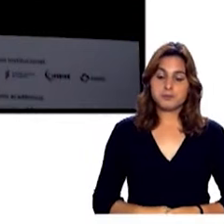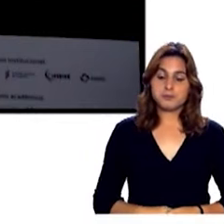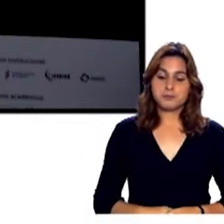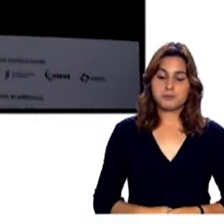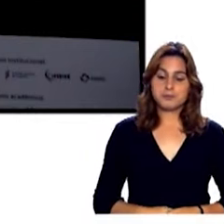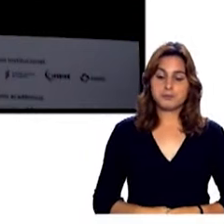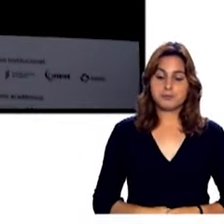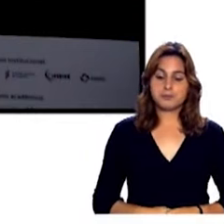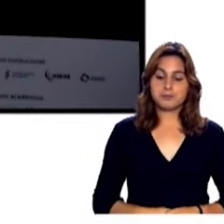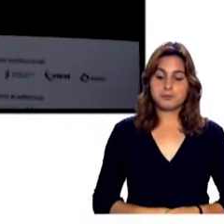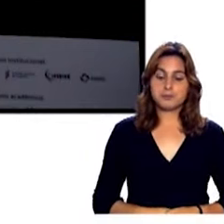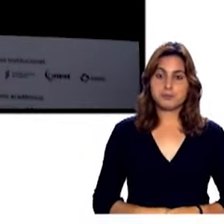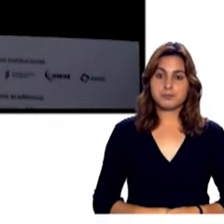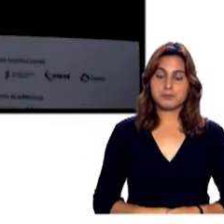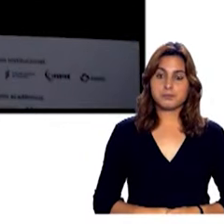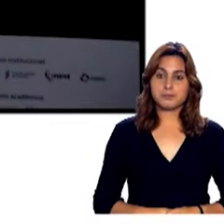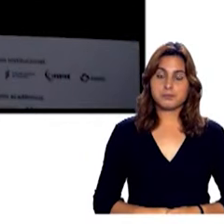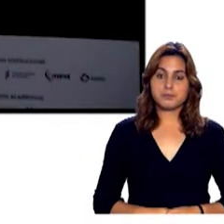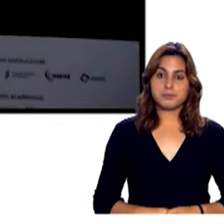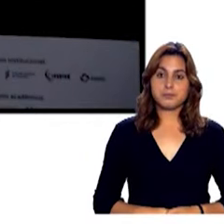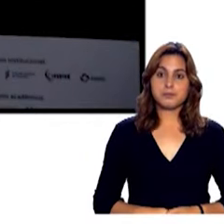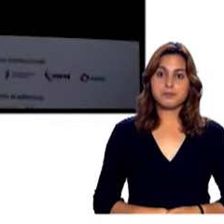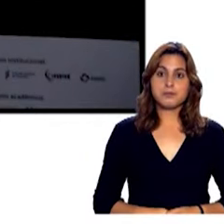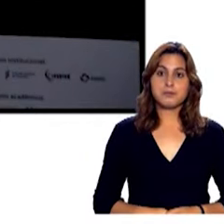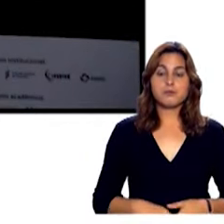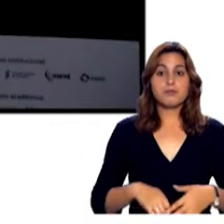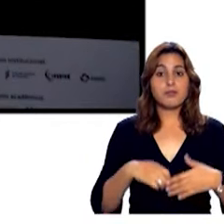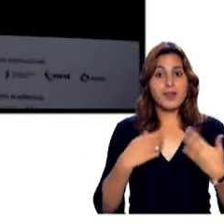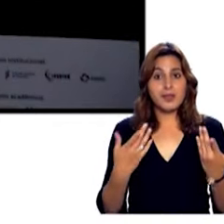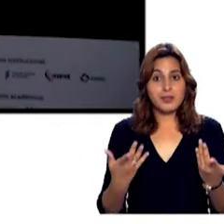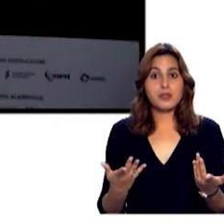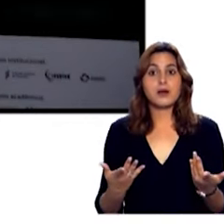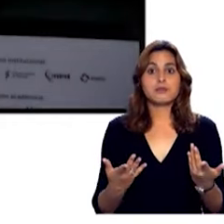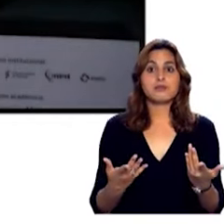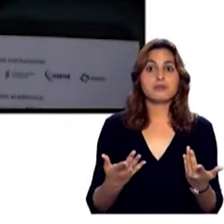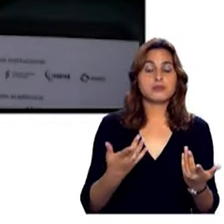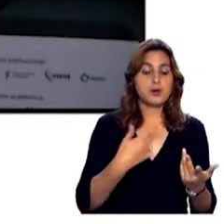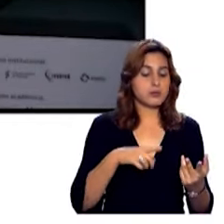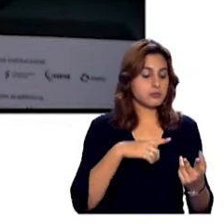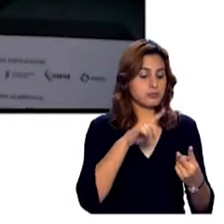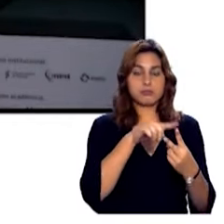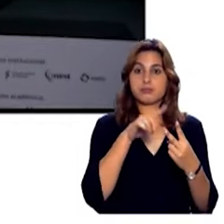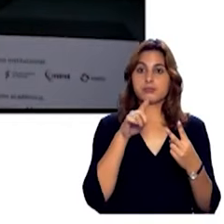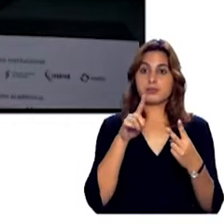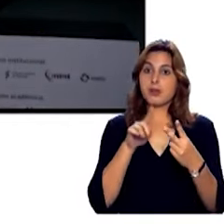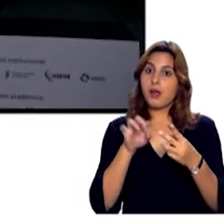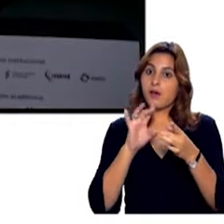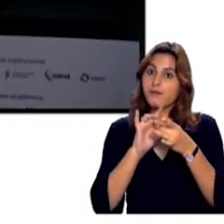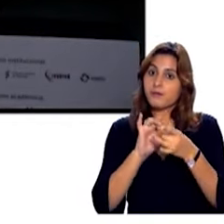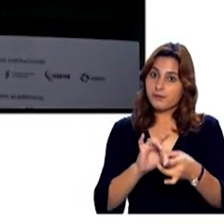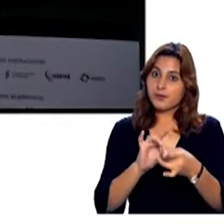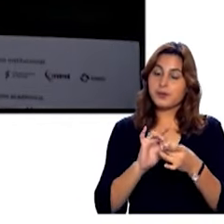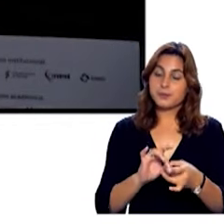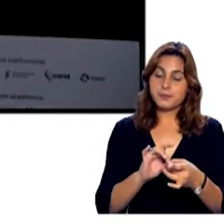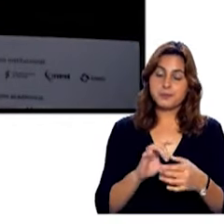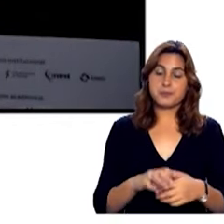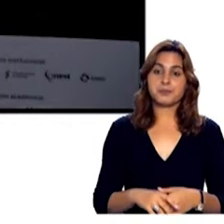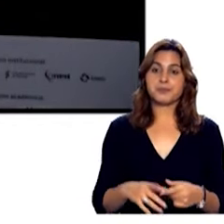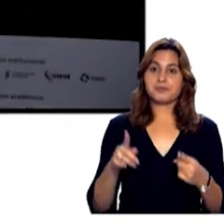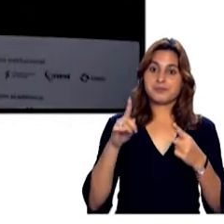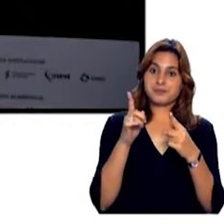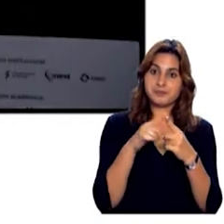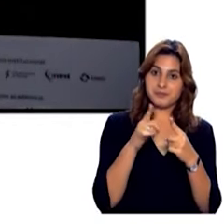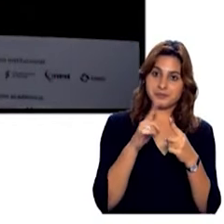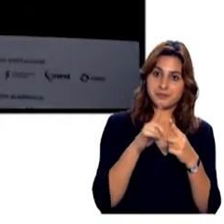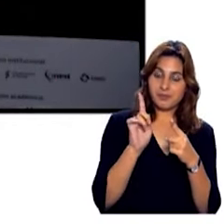Supremo poro tip vinculaciones la vinculación horizontal que es la que corresponde a todos órganos judiciales Y por lo